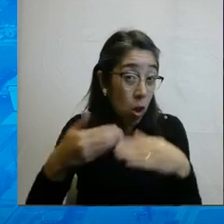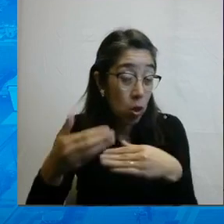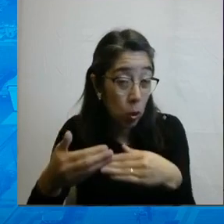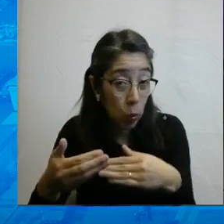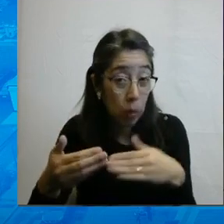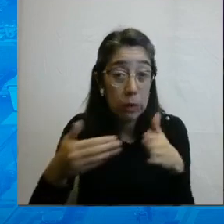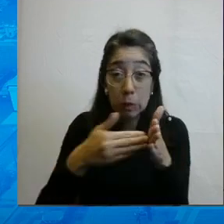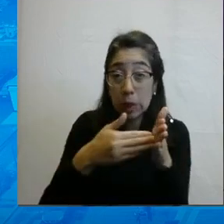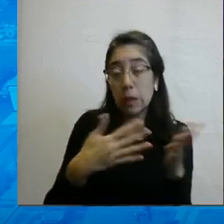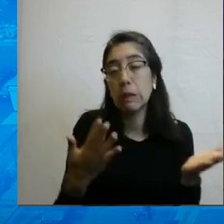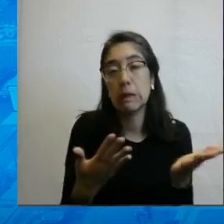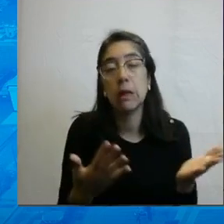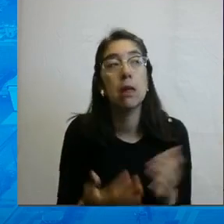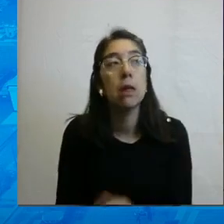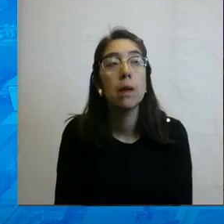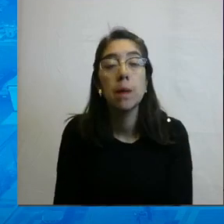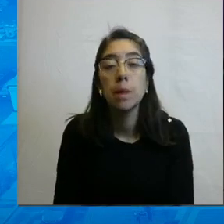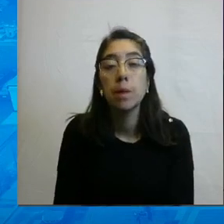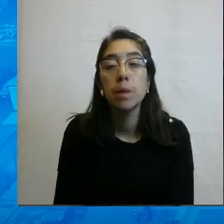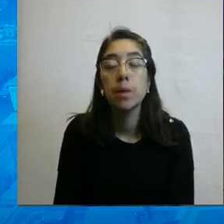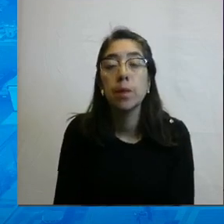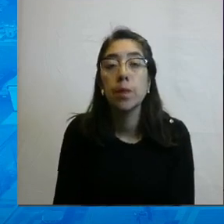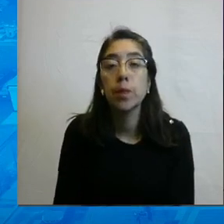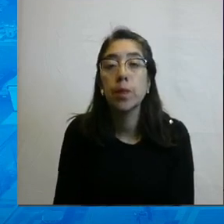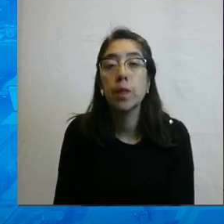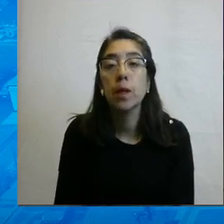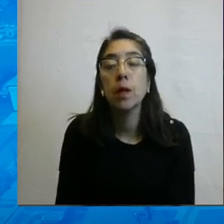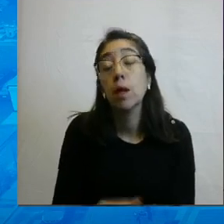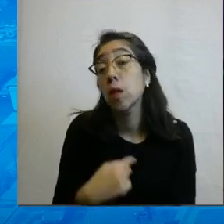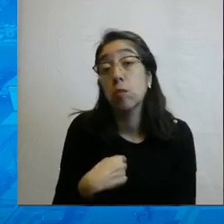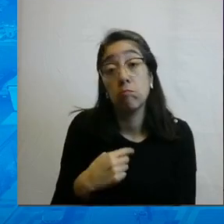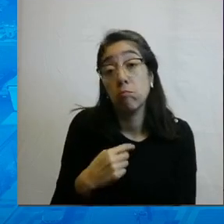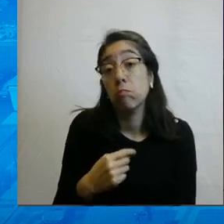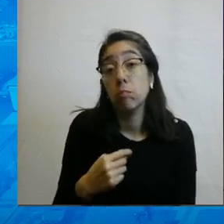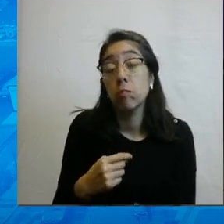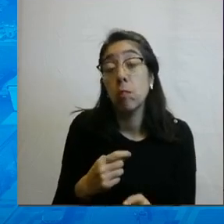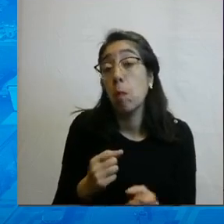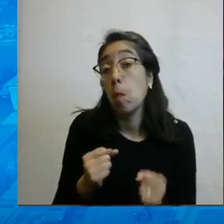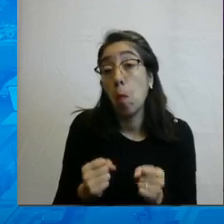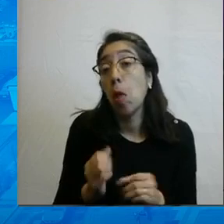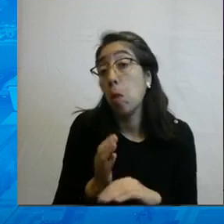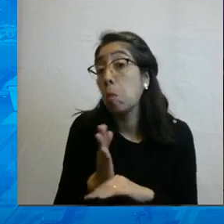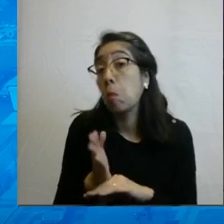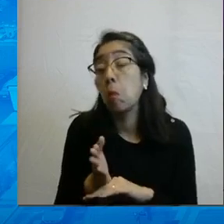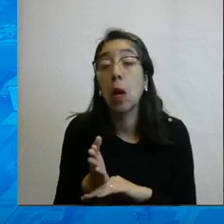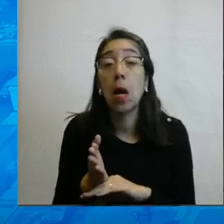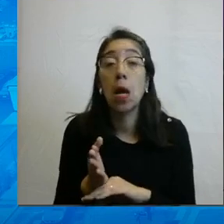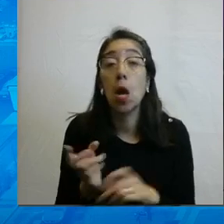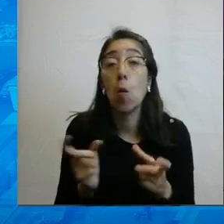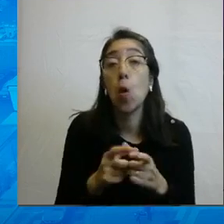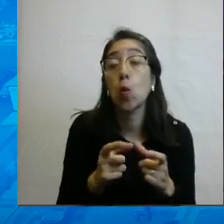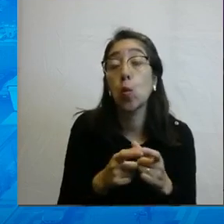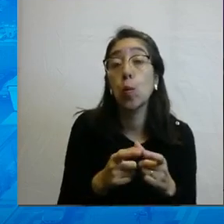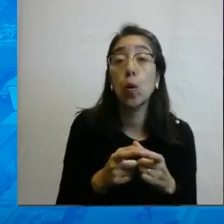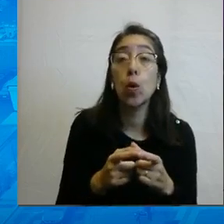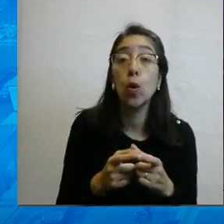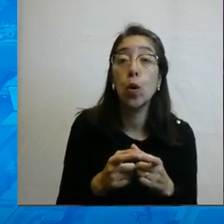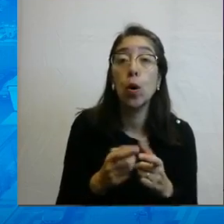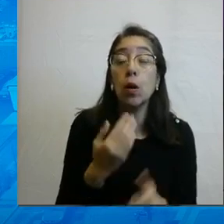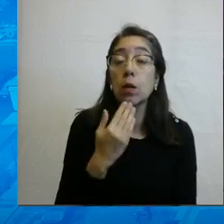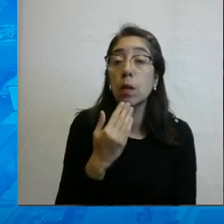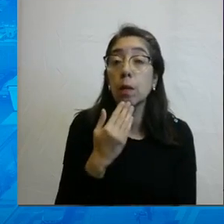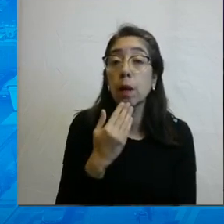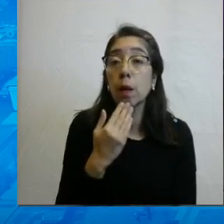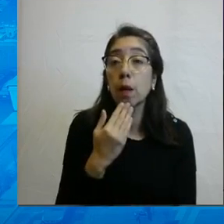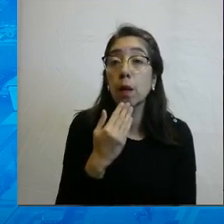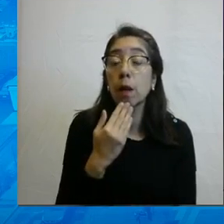sesionarlas en ese lugar. Disponemos al menos de todos los medios materiales para que eso suceda por parte de la Administración y por cierto también